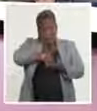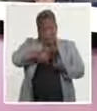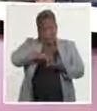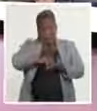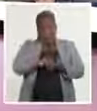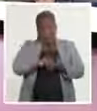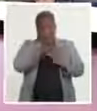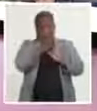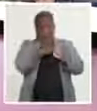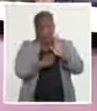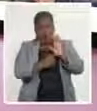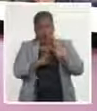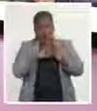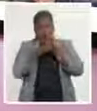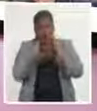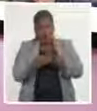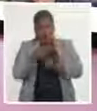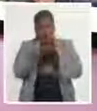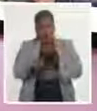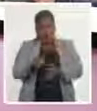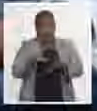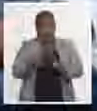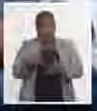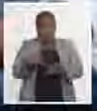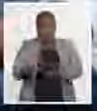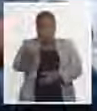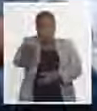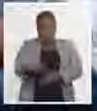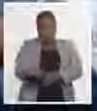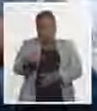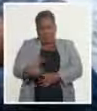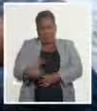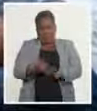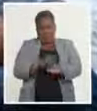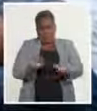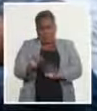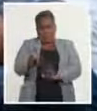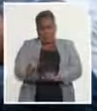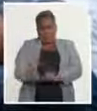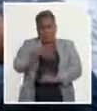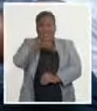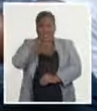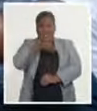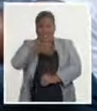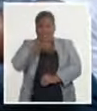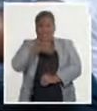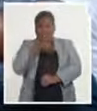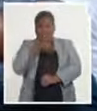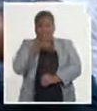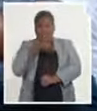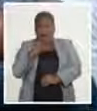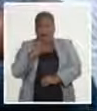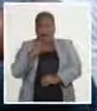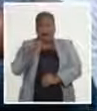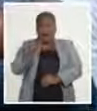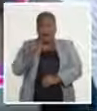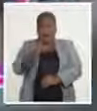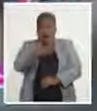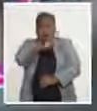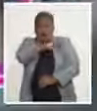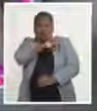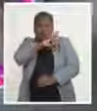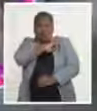las Familias desde una perspectiva jurídica. Los especialistas esclarecen sobre el alcance del concepto de